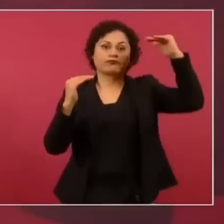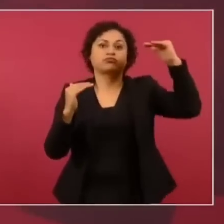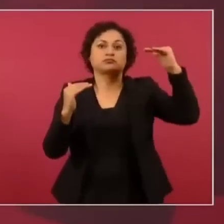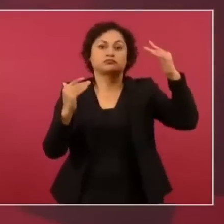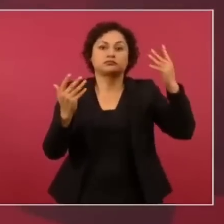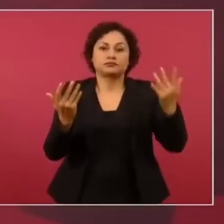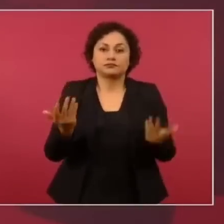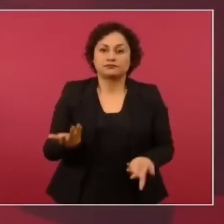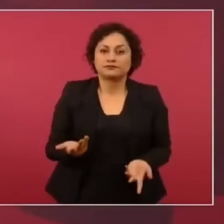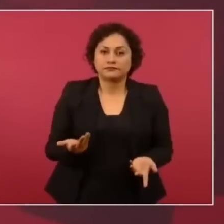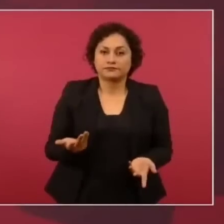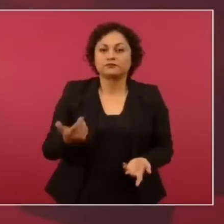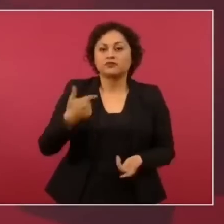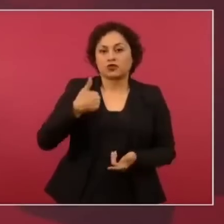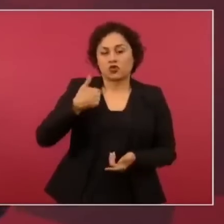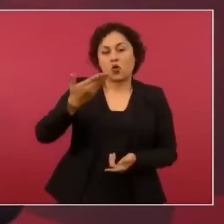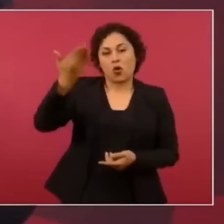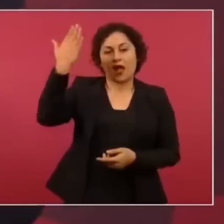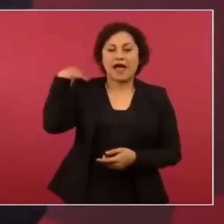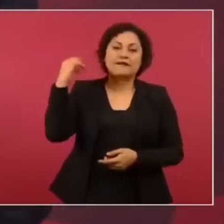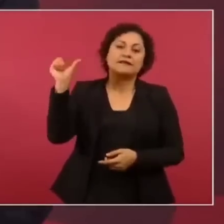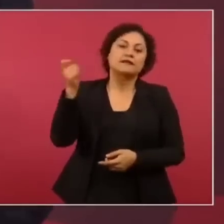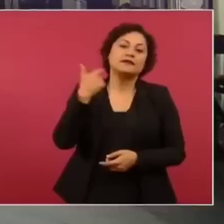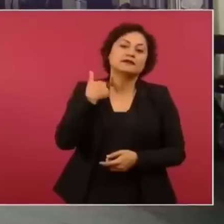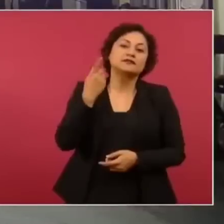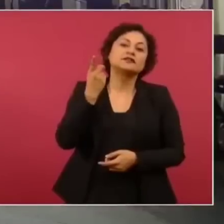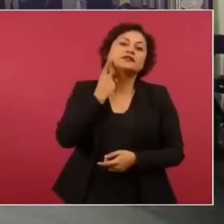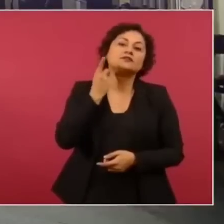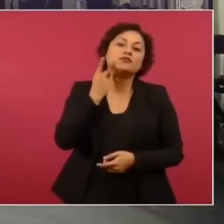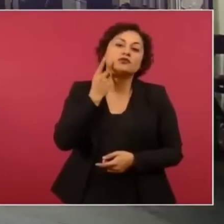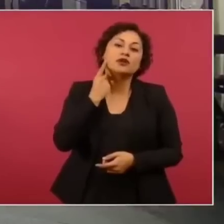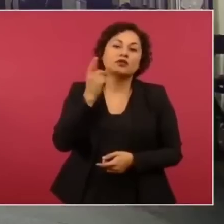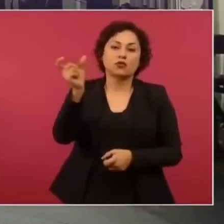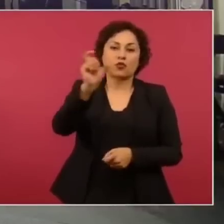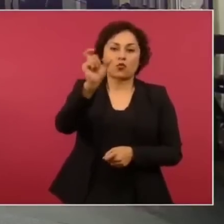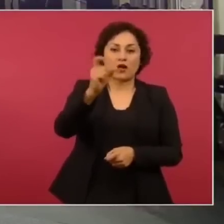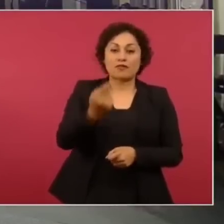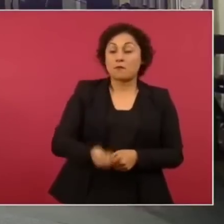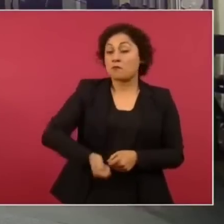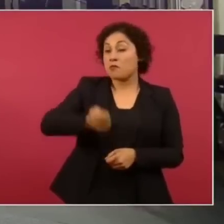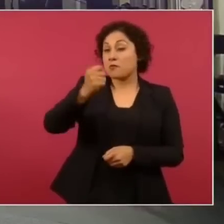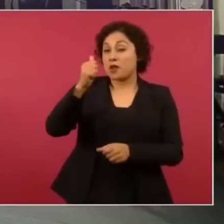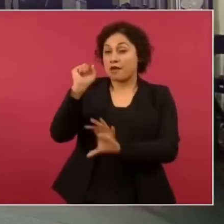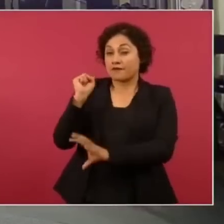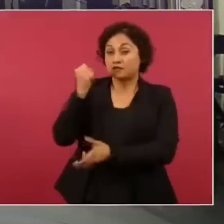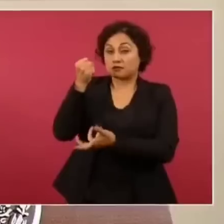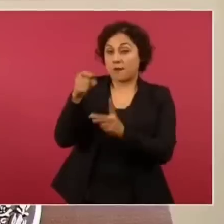Yo era diputado cuando mandamos el primer presupuesto,